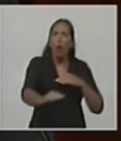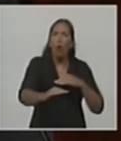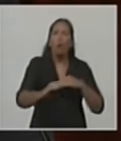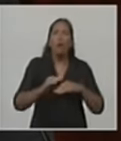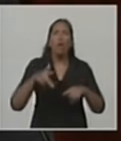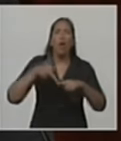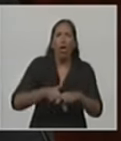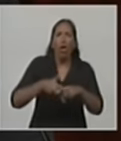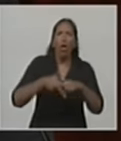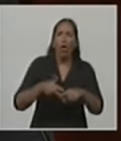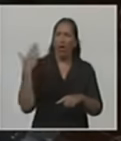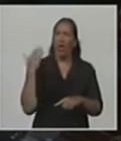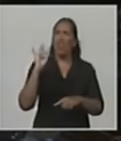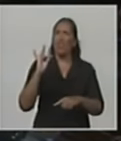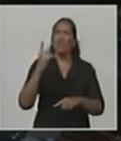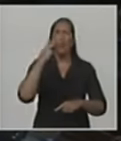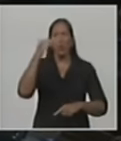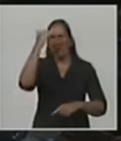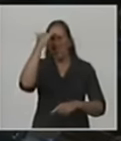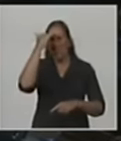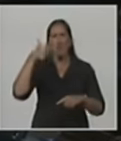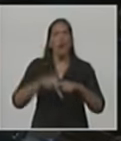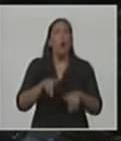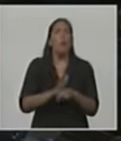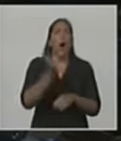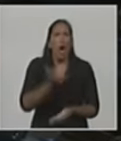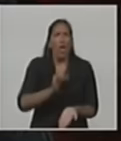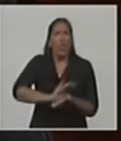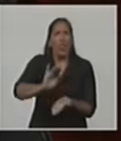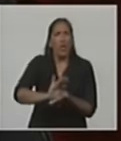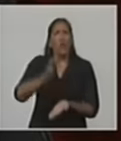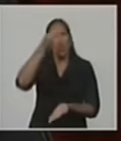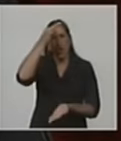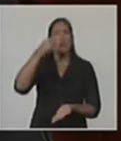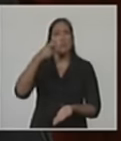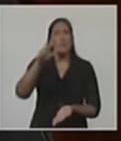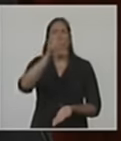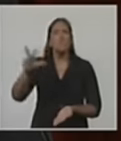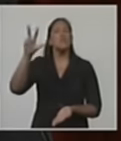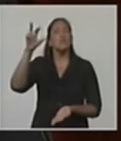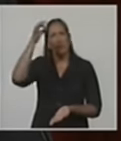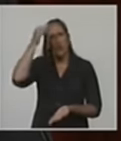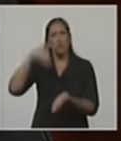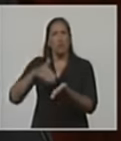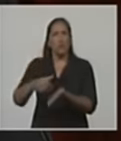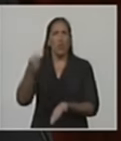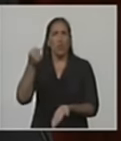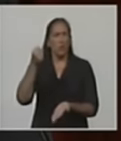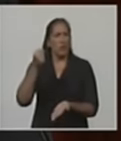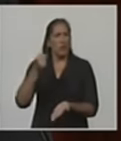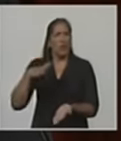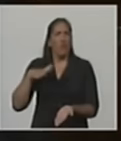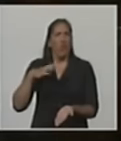del 2015. Se dejó una deuda de más de 12.300 millones de pesos. Y